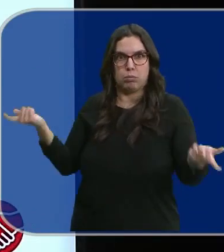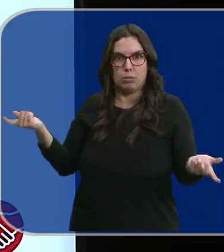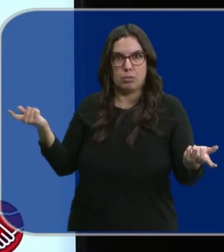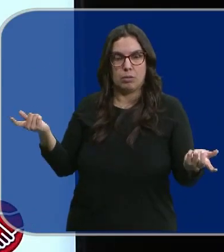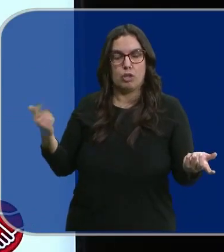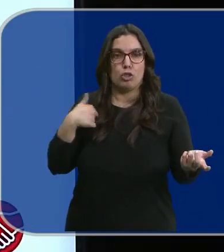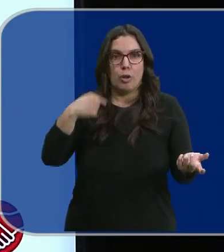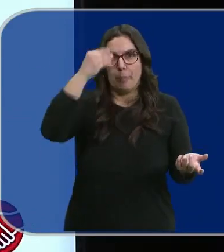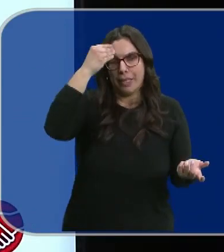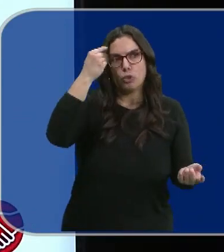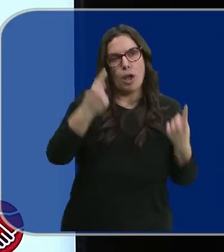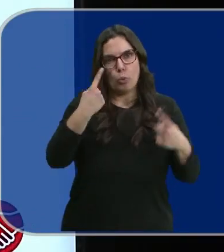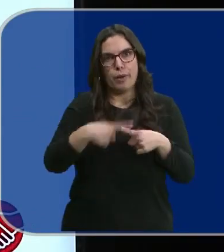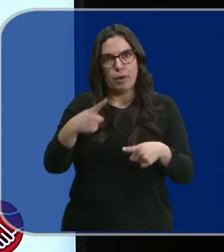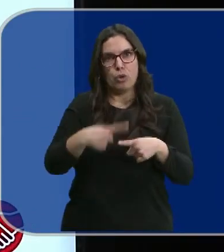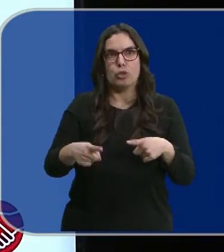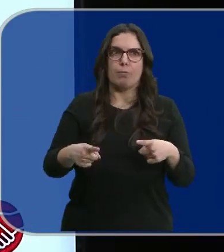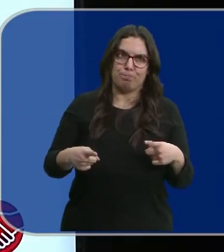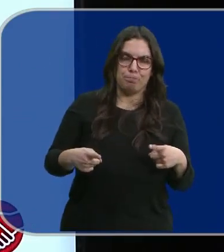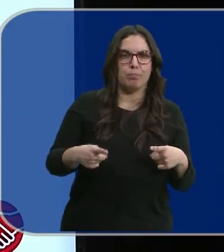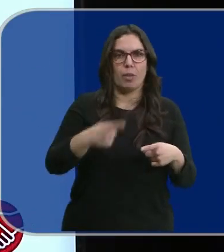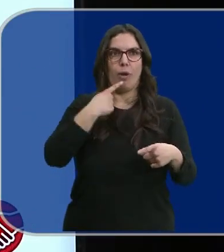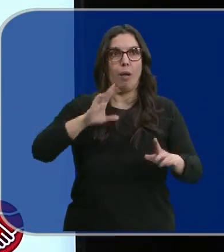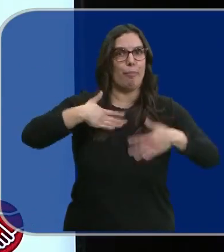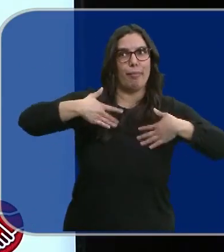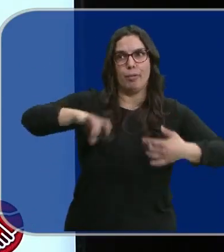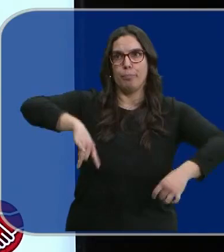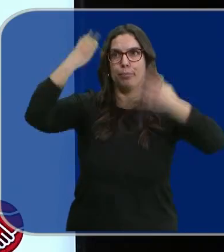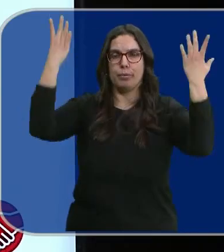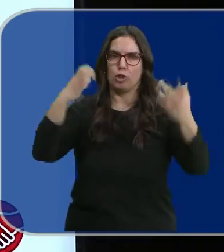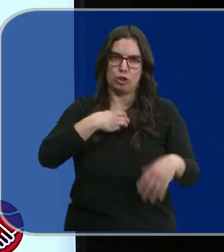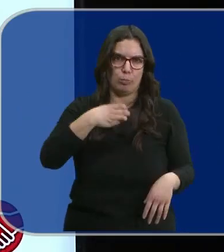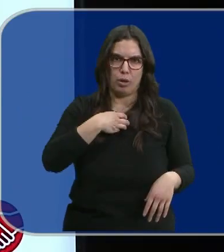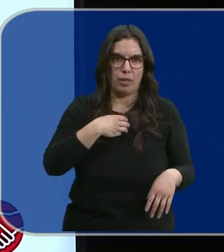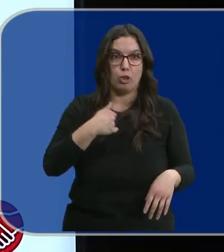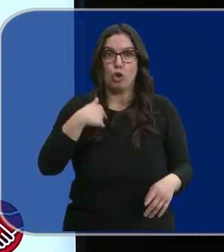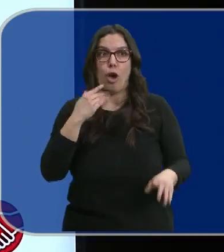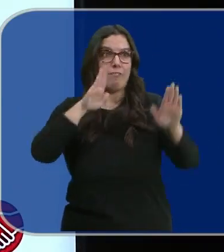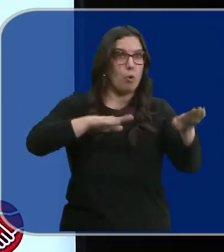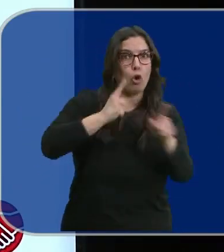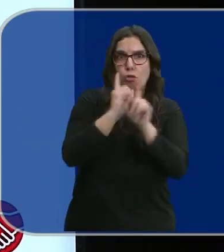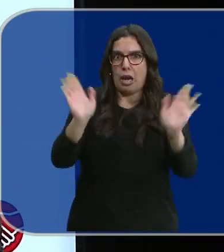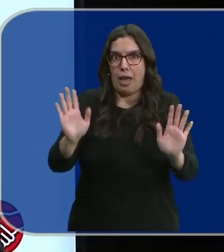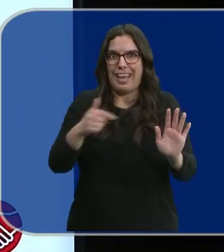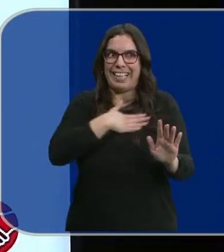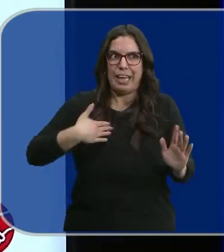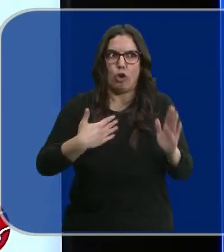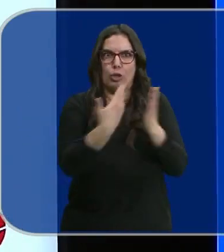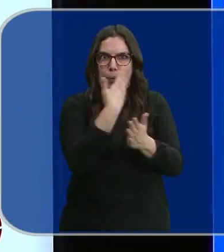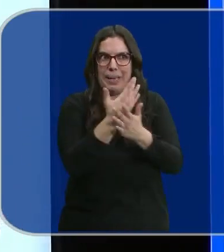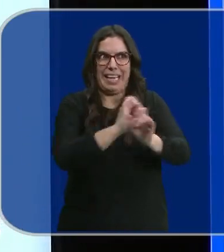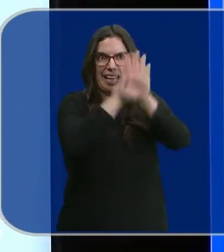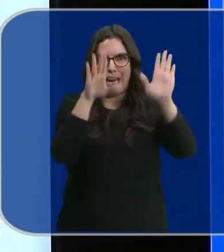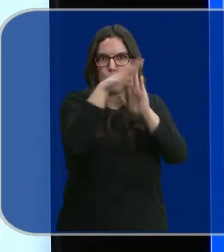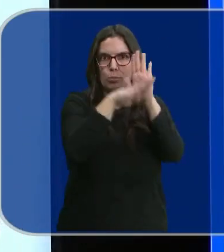ha explicado. Entonces yo creo que hay cosas que no hay que improvisar. Yo no estoy ni a favor ni en contra. Quiero saber qué